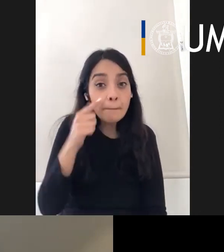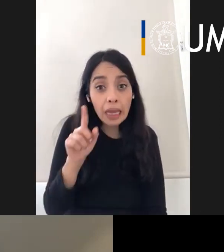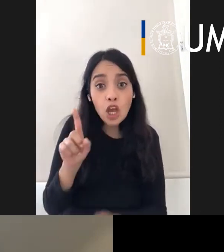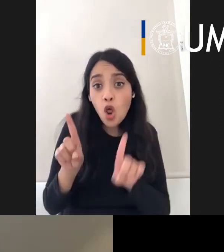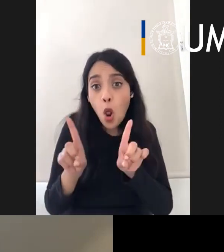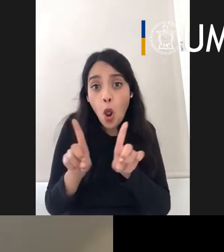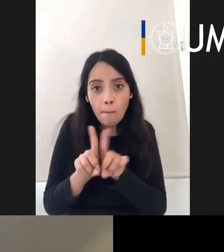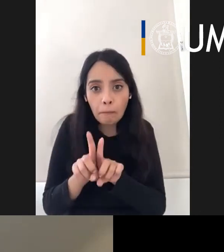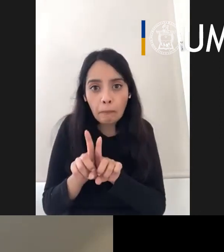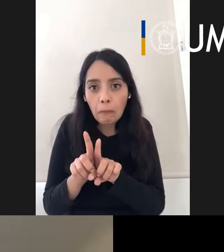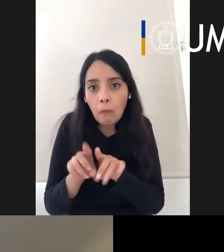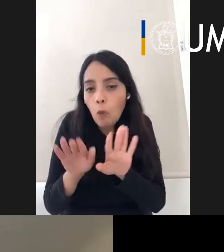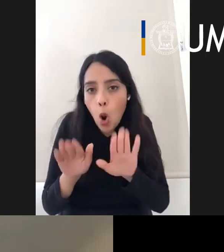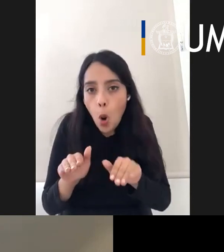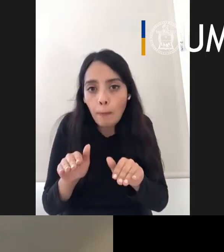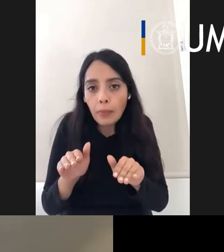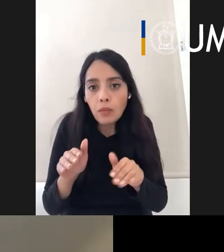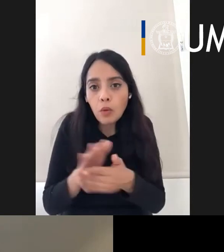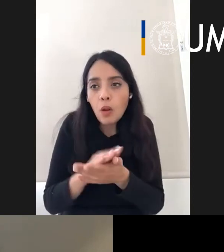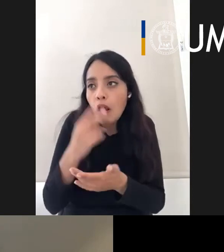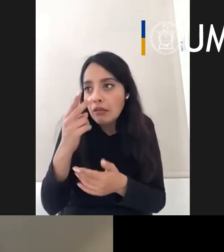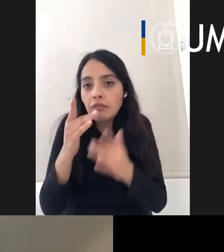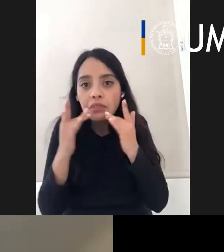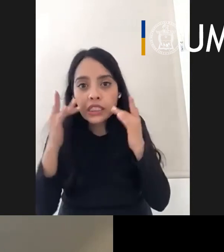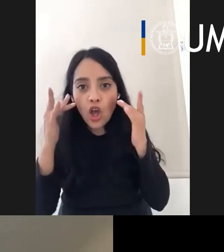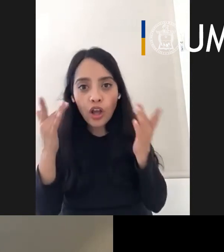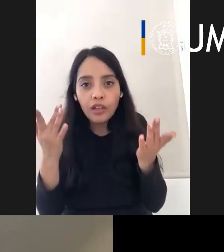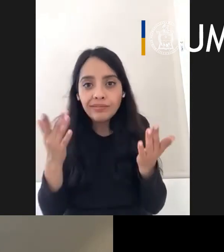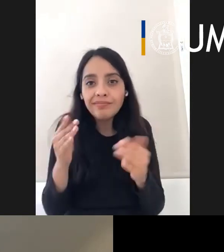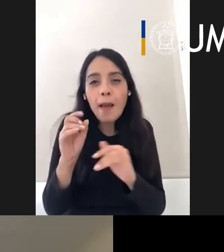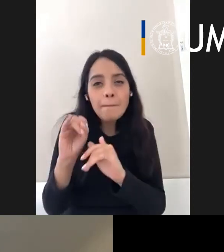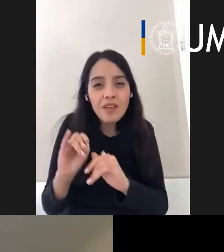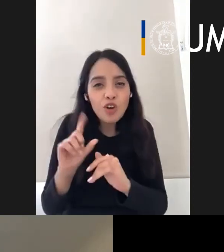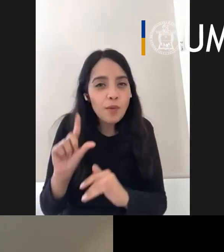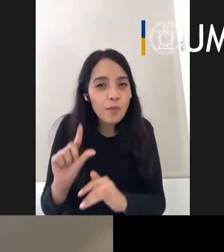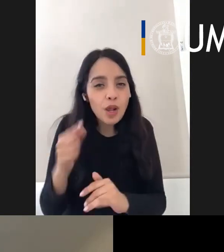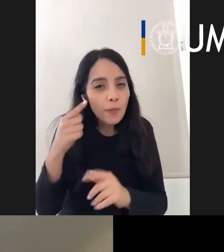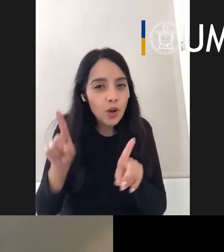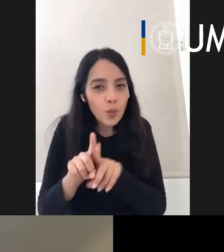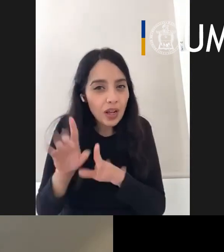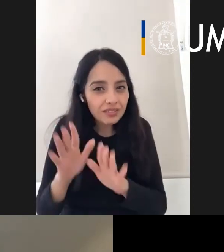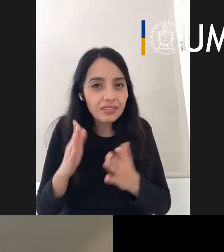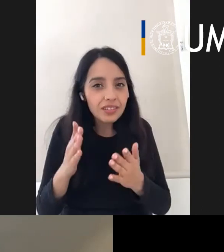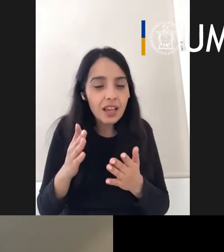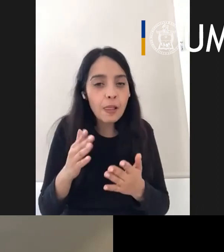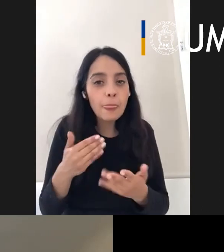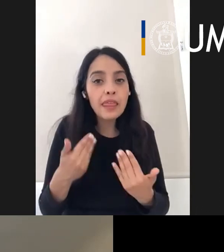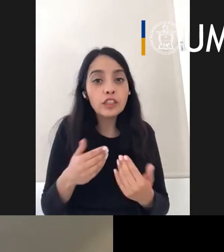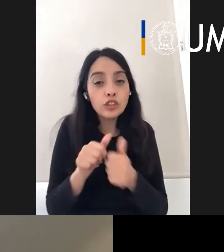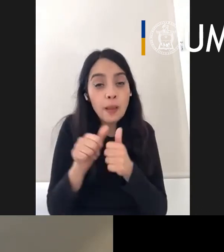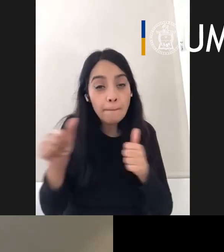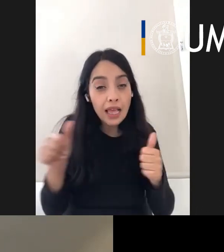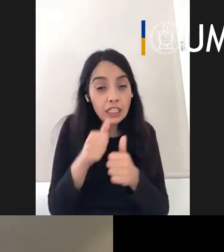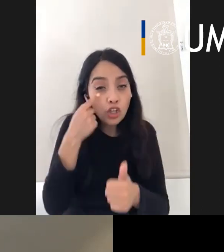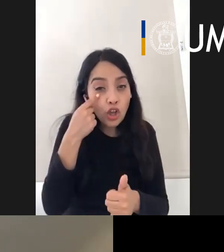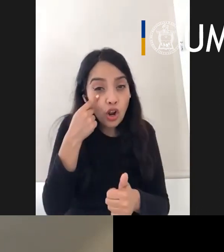mismo desempeño, saber si la persona sonríe o no sonríe, con menos información visual. Entonces, lo que ocurre en el ojo y las mediciones objetivas no cambian.